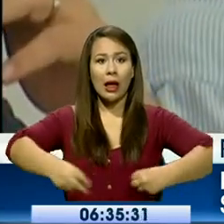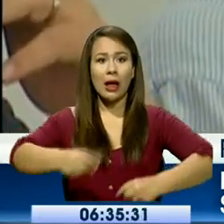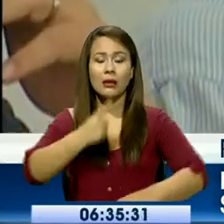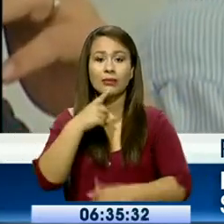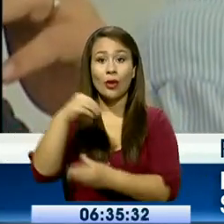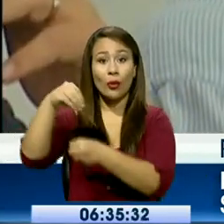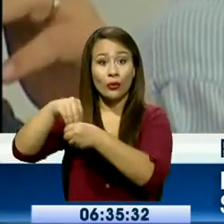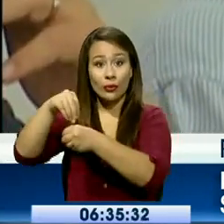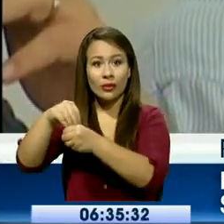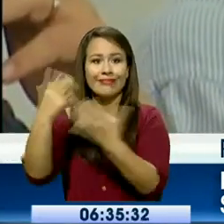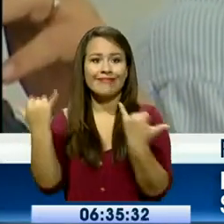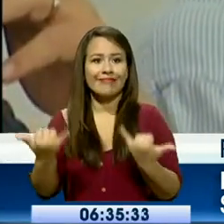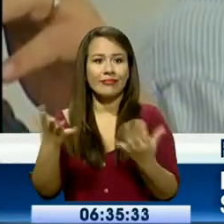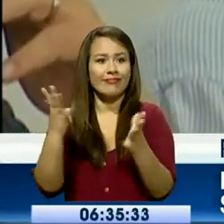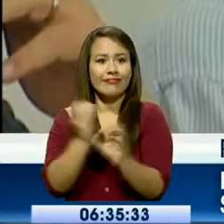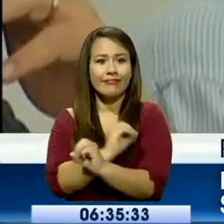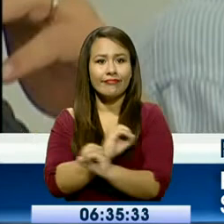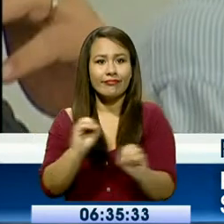eso